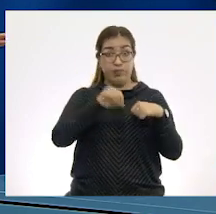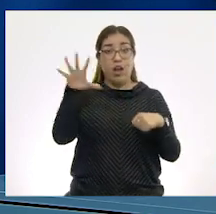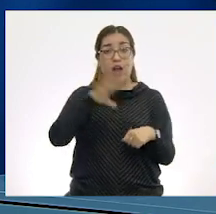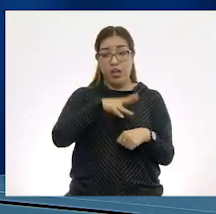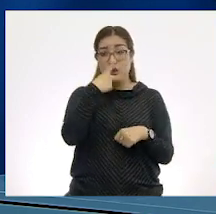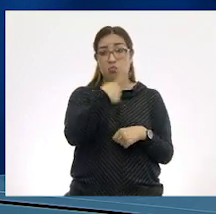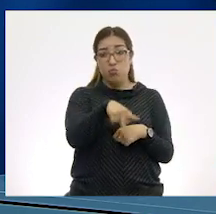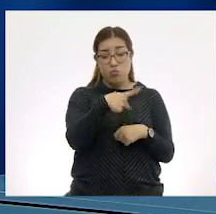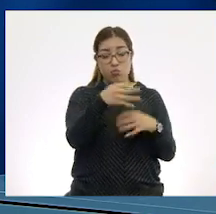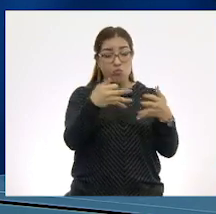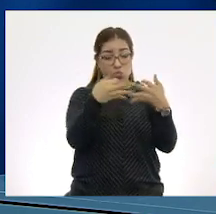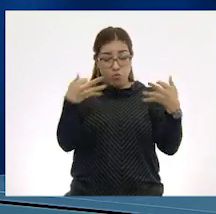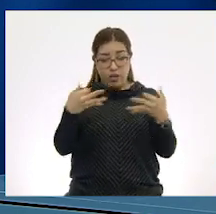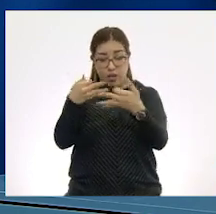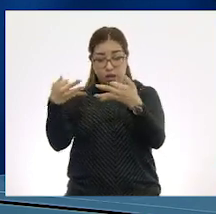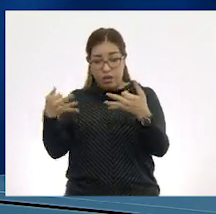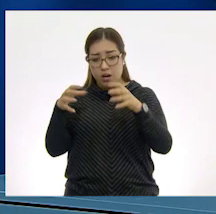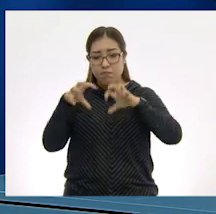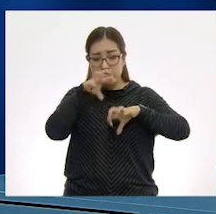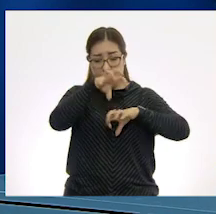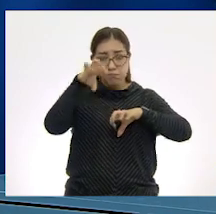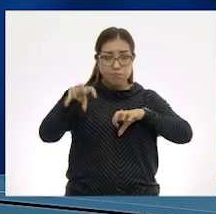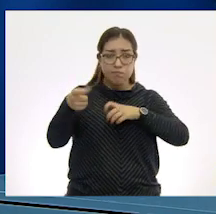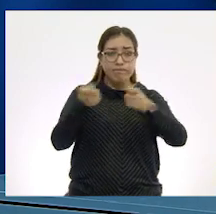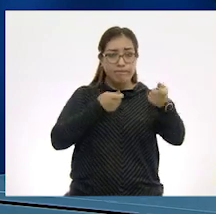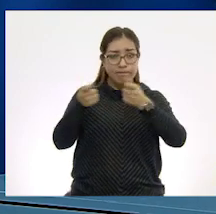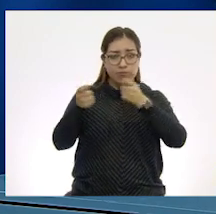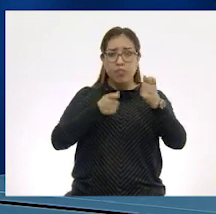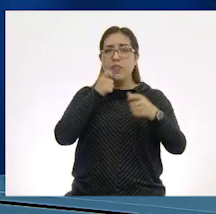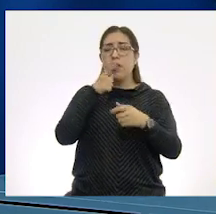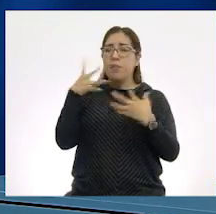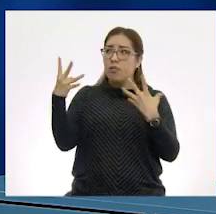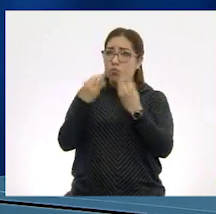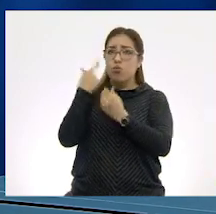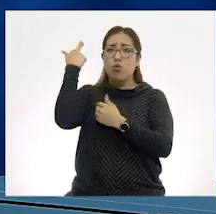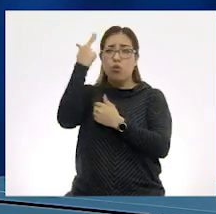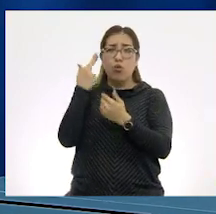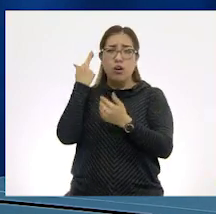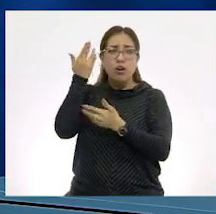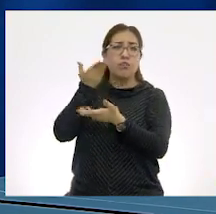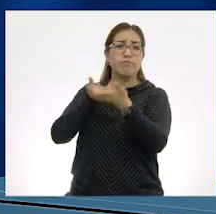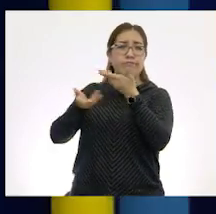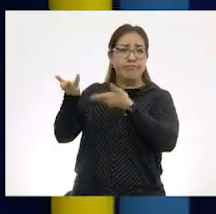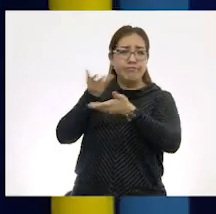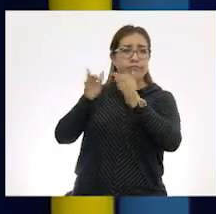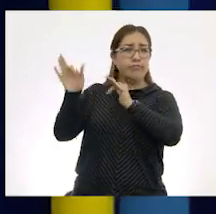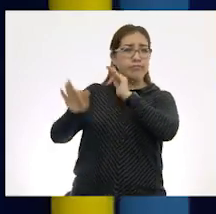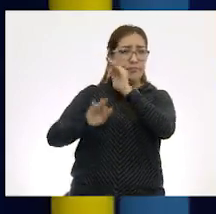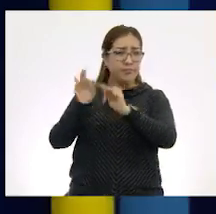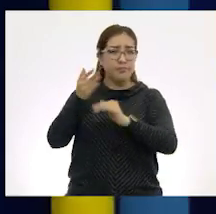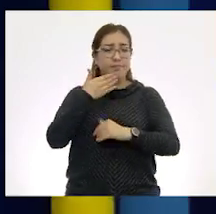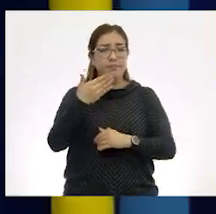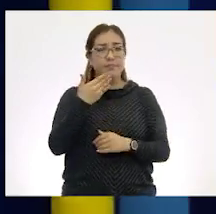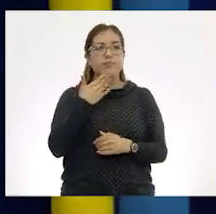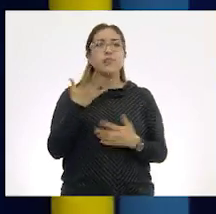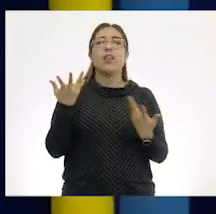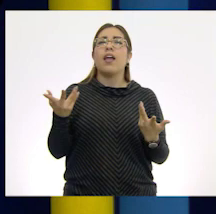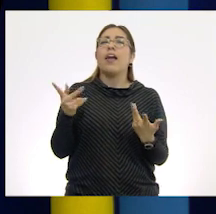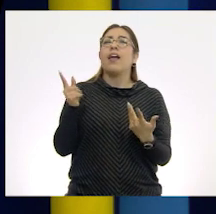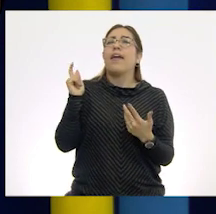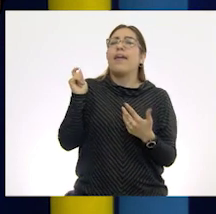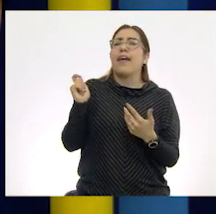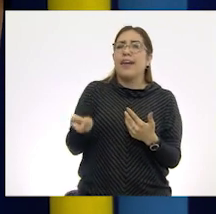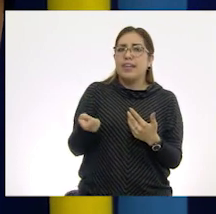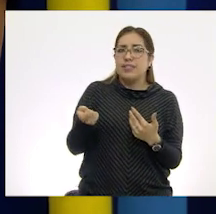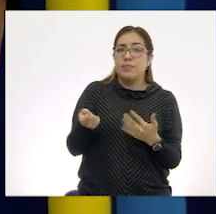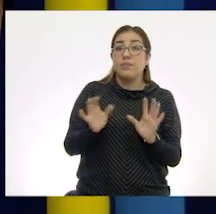tierras, poseían privilegios y la llevaban bien con el rey. A ver si estoy entendiendo bien. Esto quiere decir